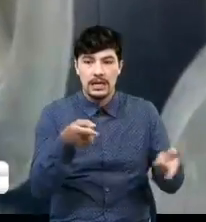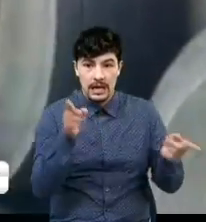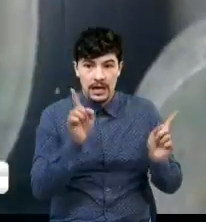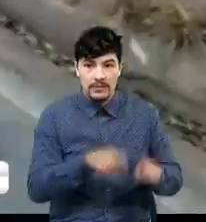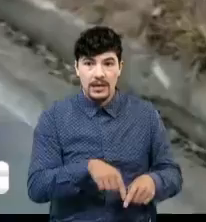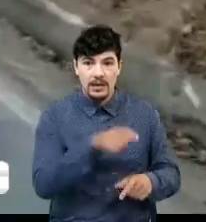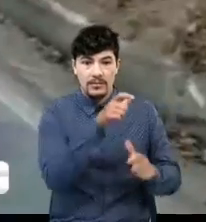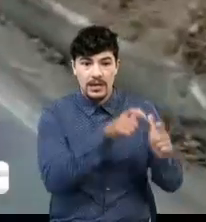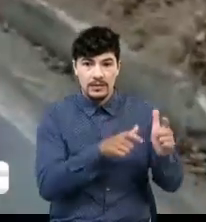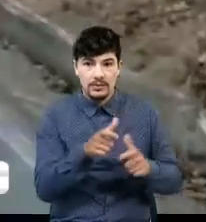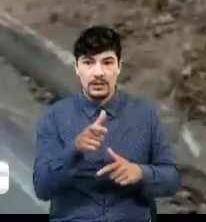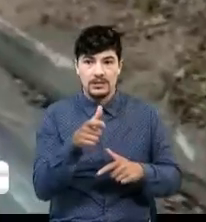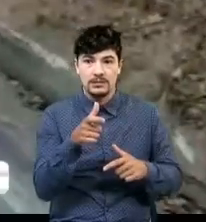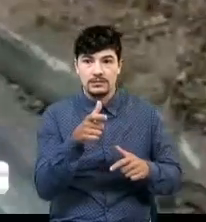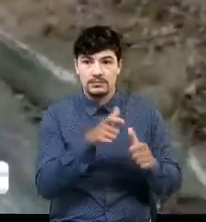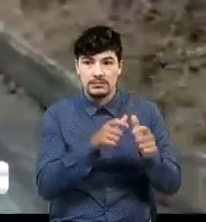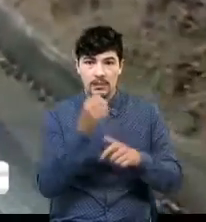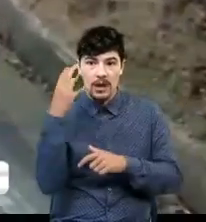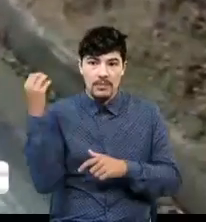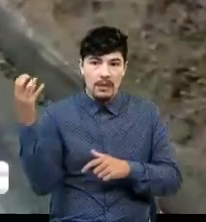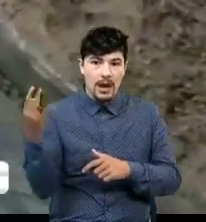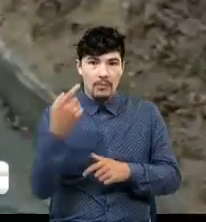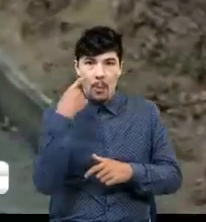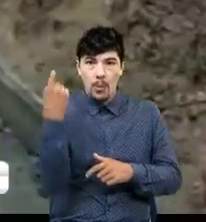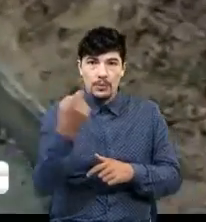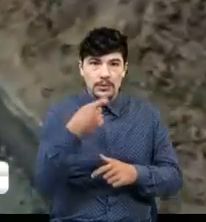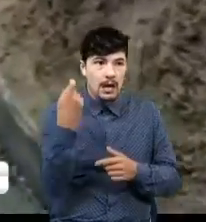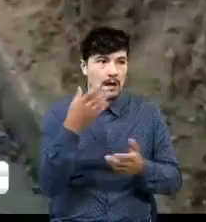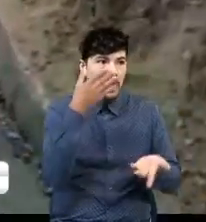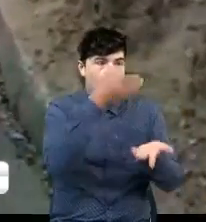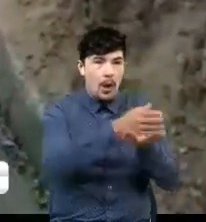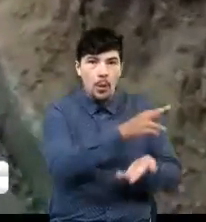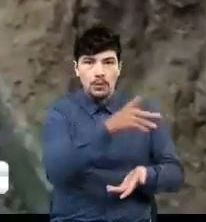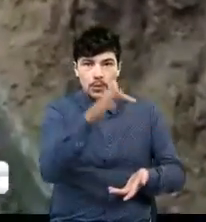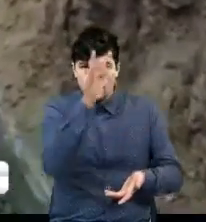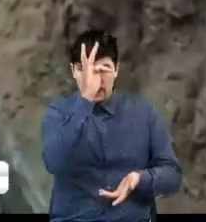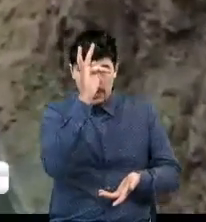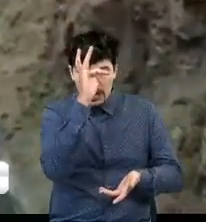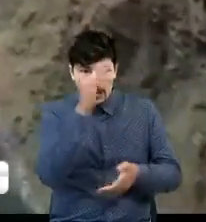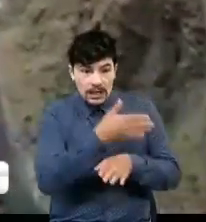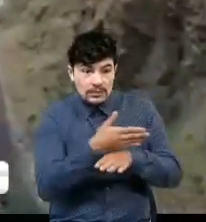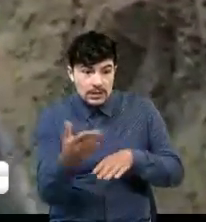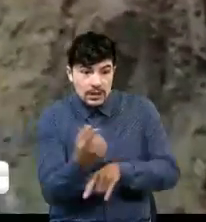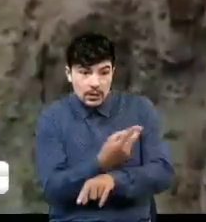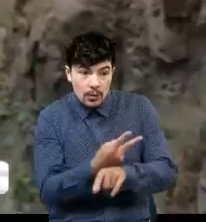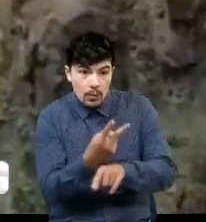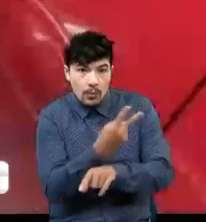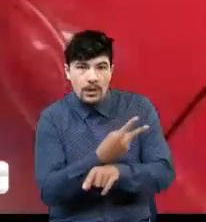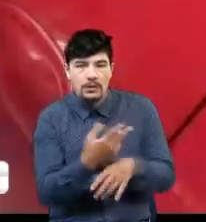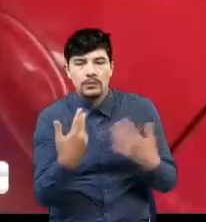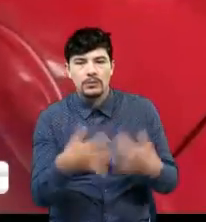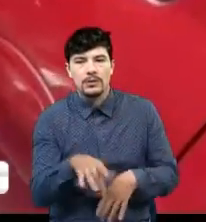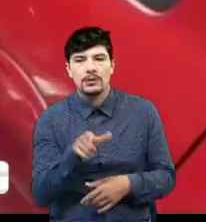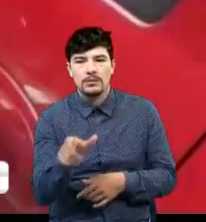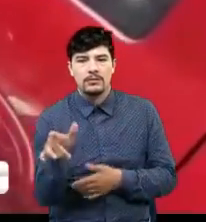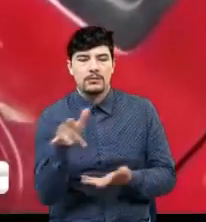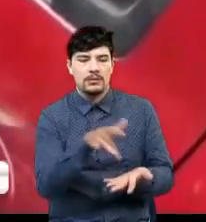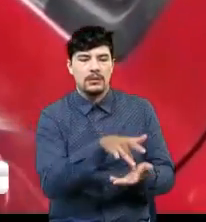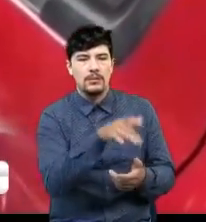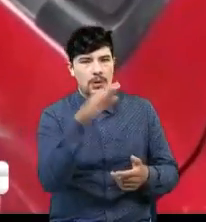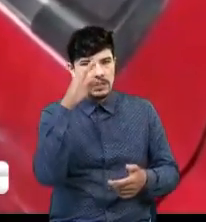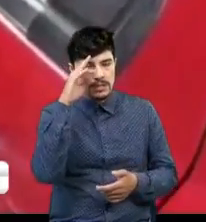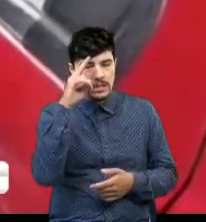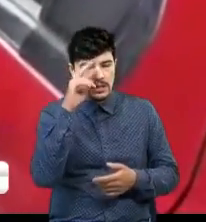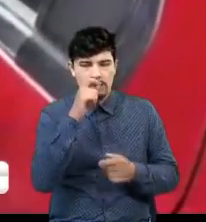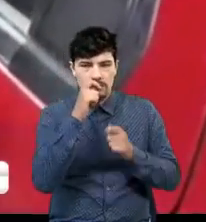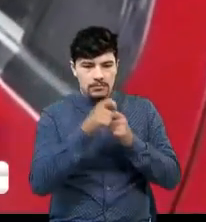pacientes que buscaban revisiones urgentes hacia otras ciudades del país a las dos horas luego de ocurrido este accidente su presencia la policía de